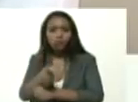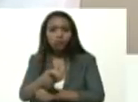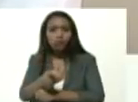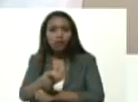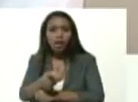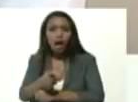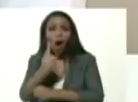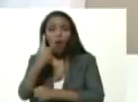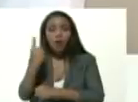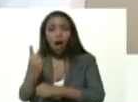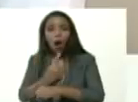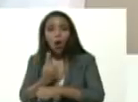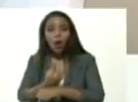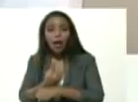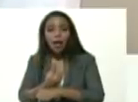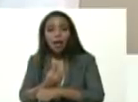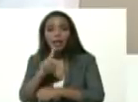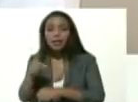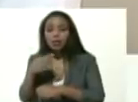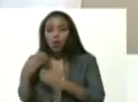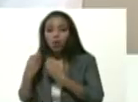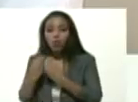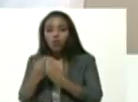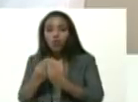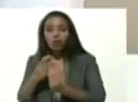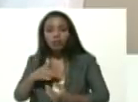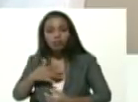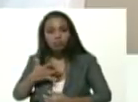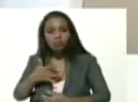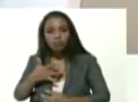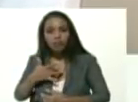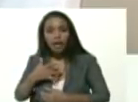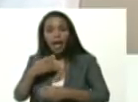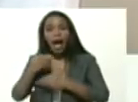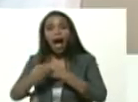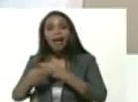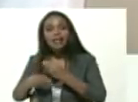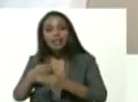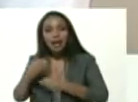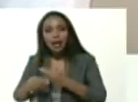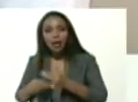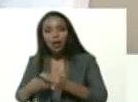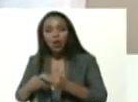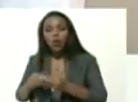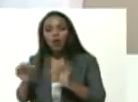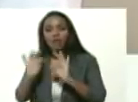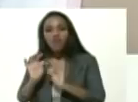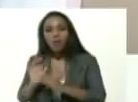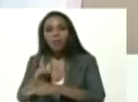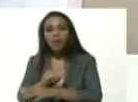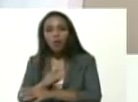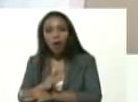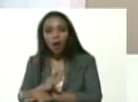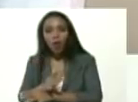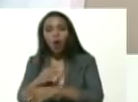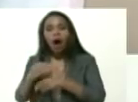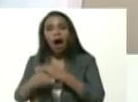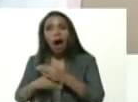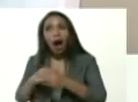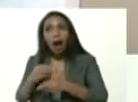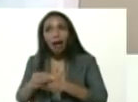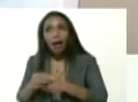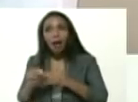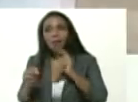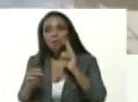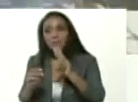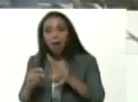hora determinada, sino más bien es el acompañamiento emocional. Es generar una dinámica de juego, que desde el juego, por supuesto, pueda haber